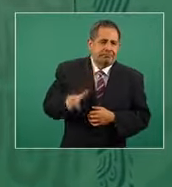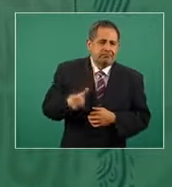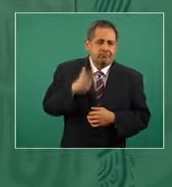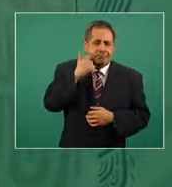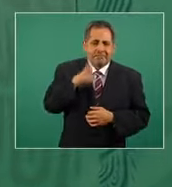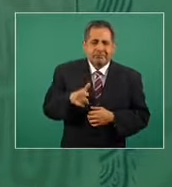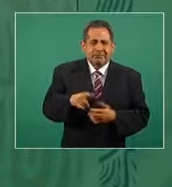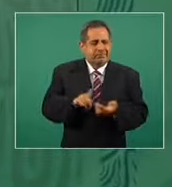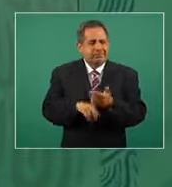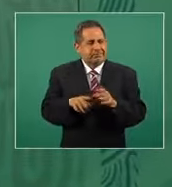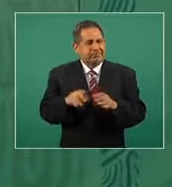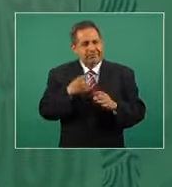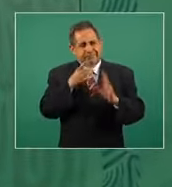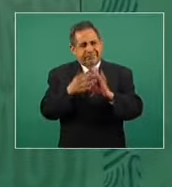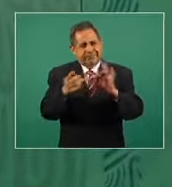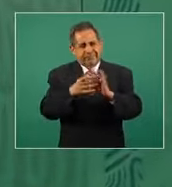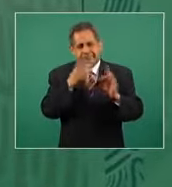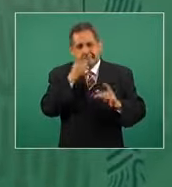como se dice